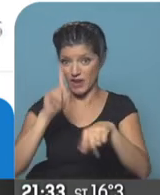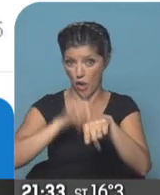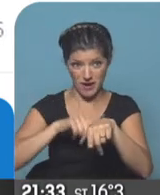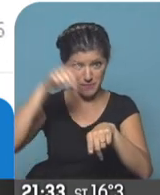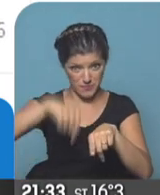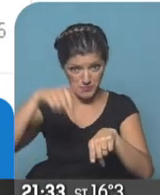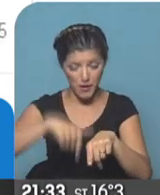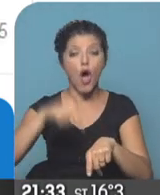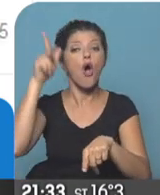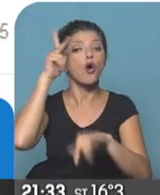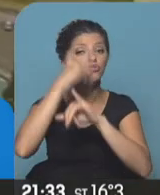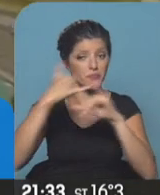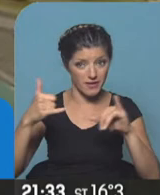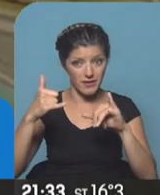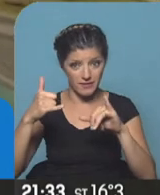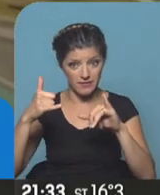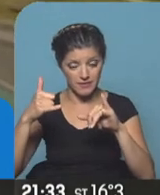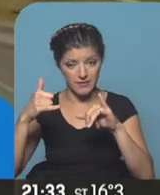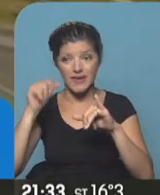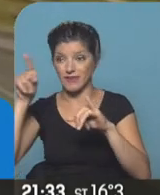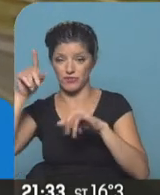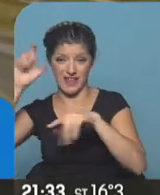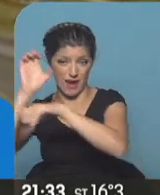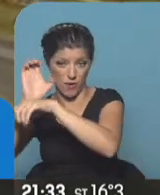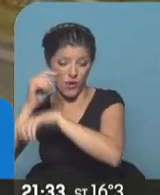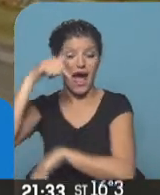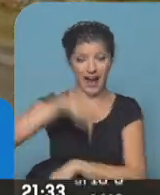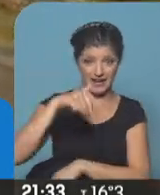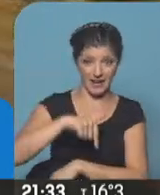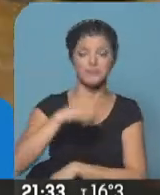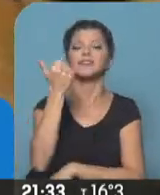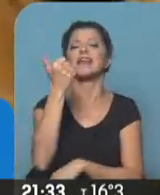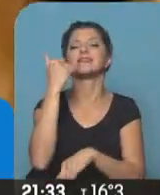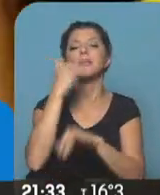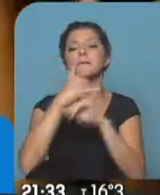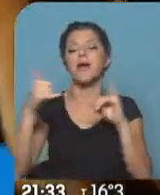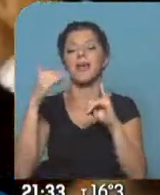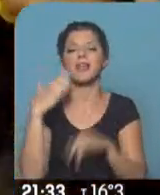local 20:30, hora de la Argentina 18:30.